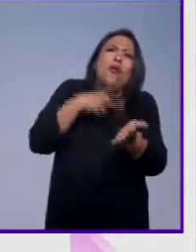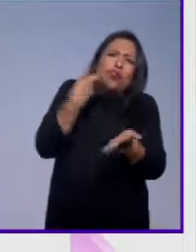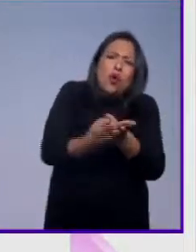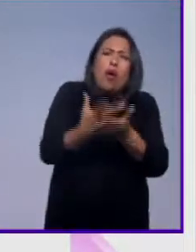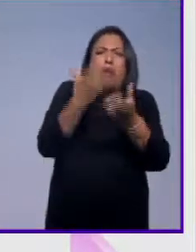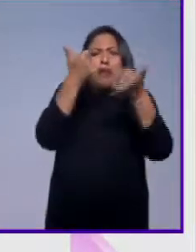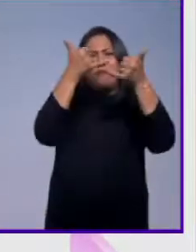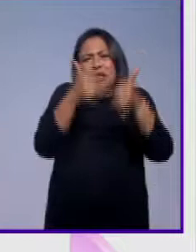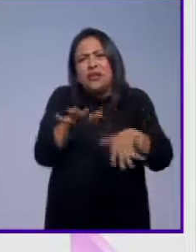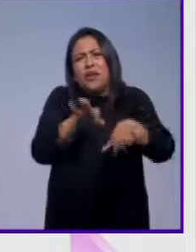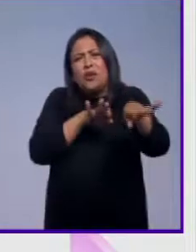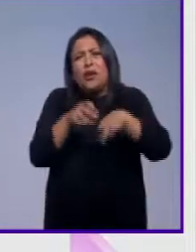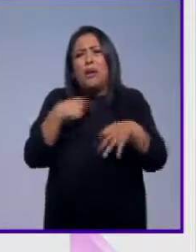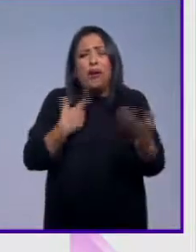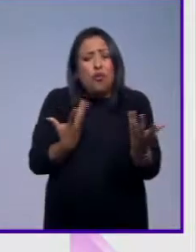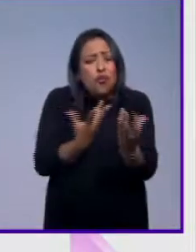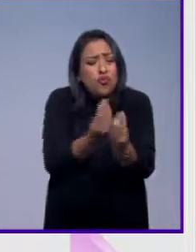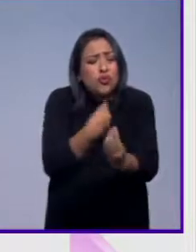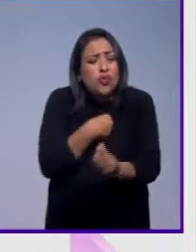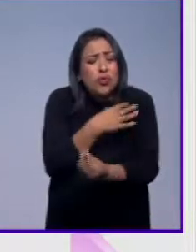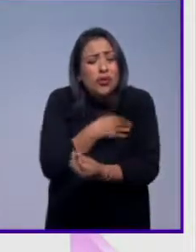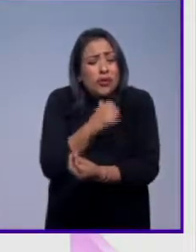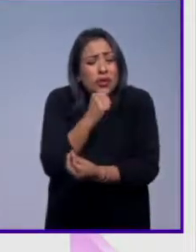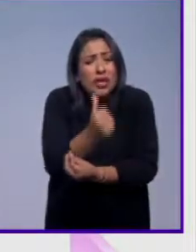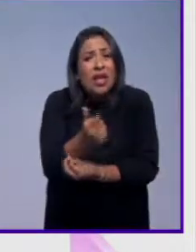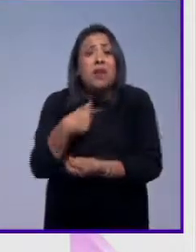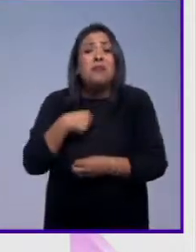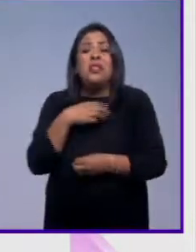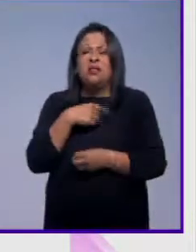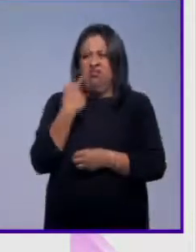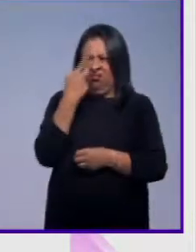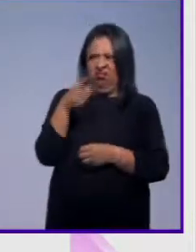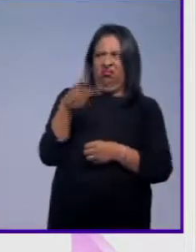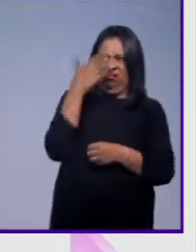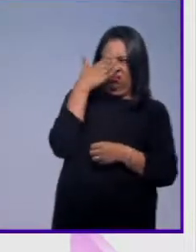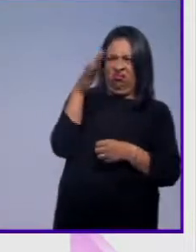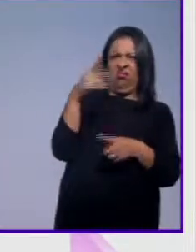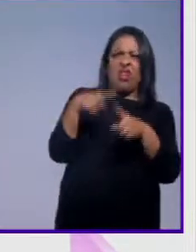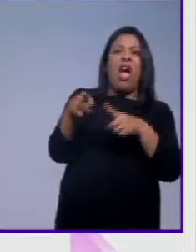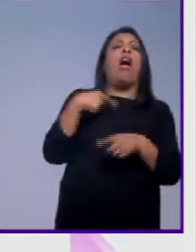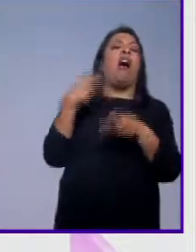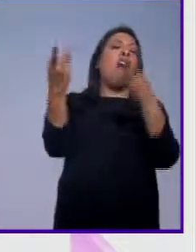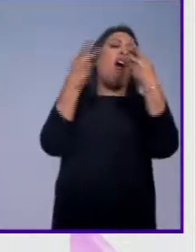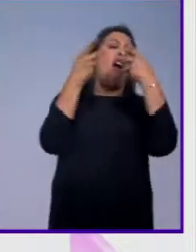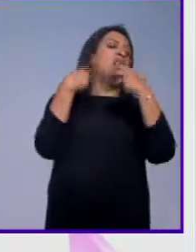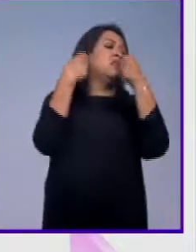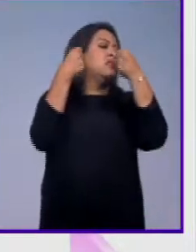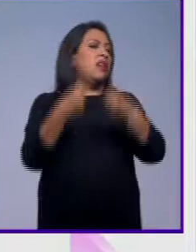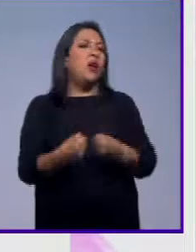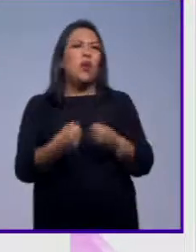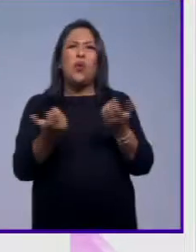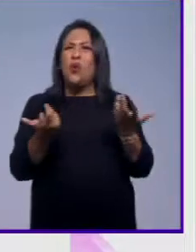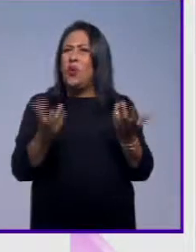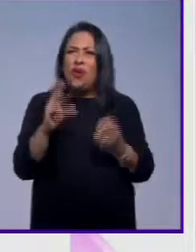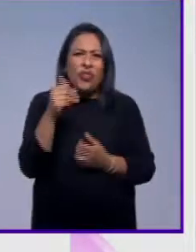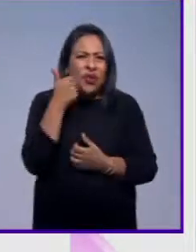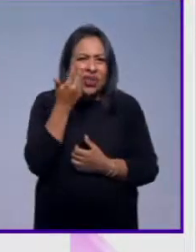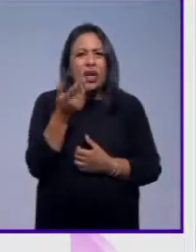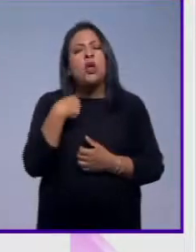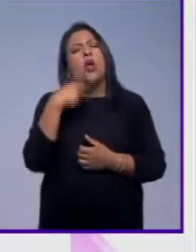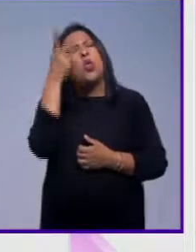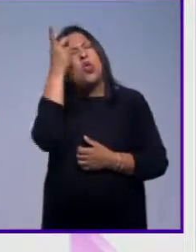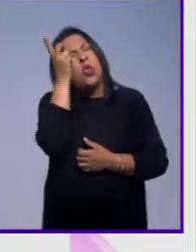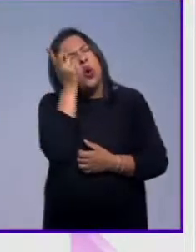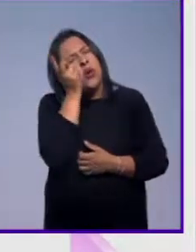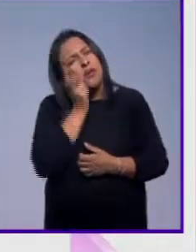porque nunca vi a mis hijos porque cada vez que lleguen mis hijos casi no me reconocen o creen que soy el regañón de la casa porque lo único que quiero es dormir